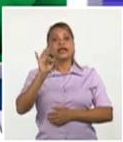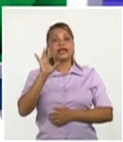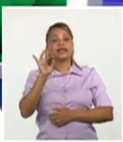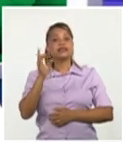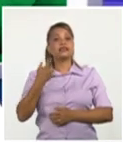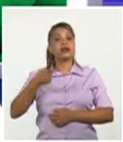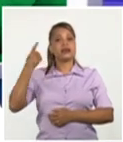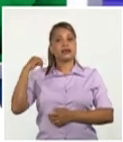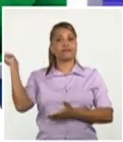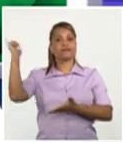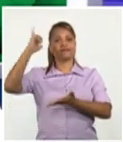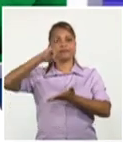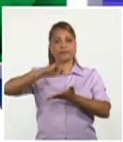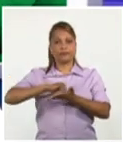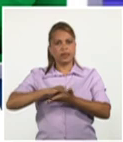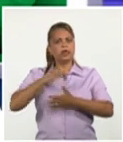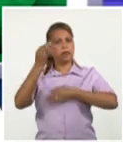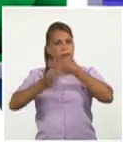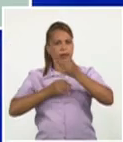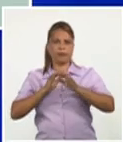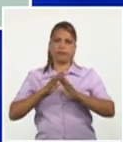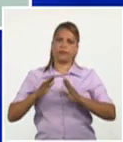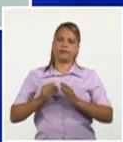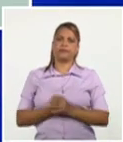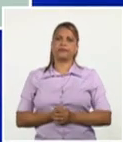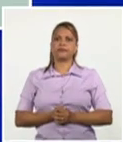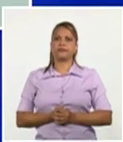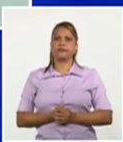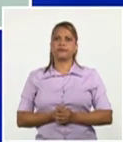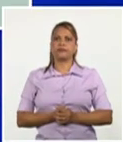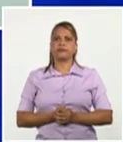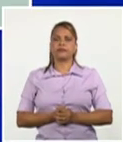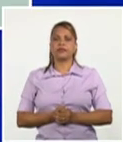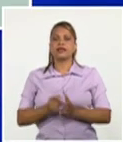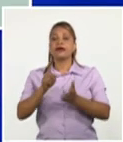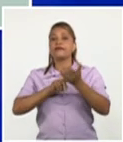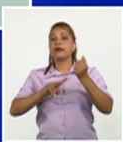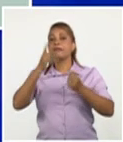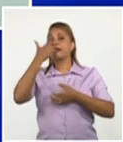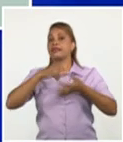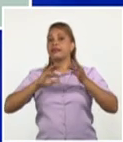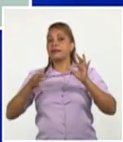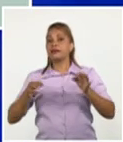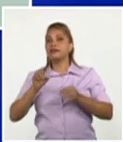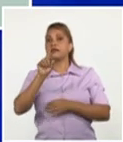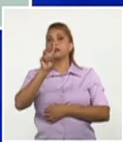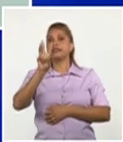ayer, como ya habíamos dicho. De la provincia de Artemisa, 3.